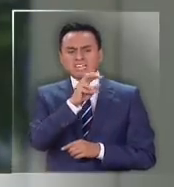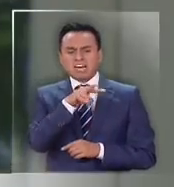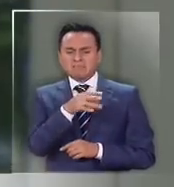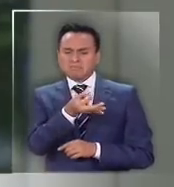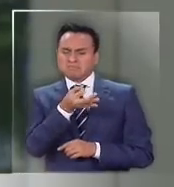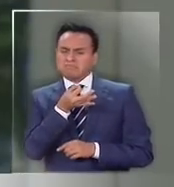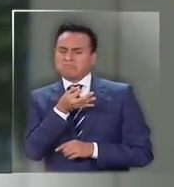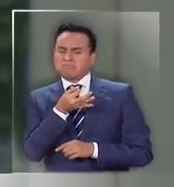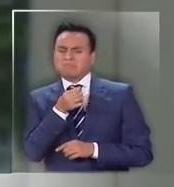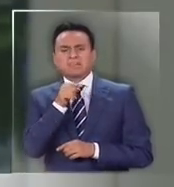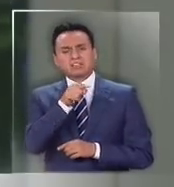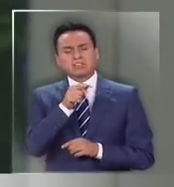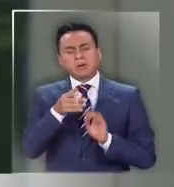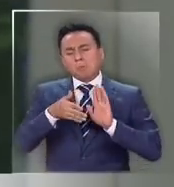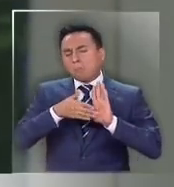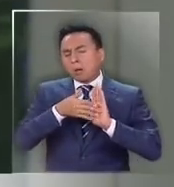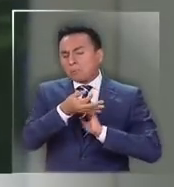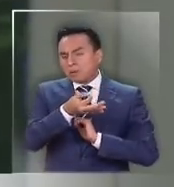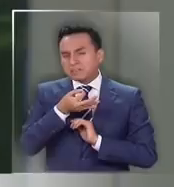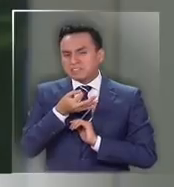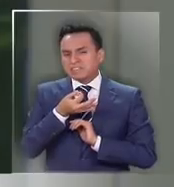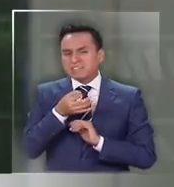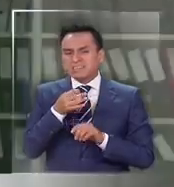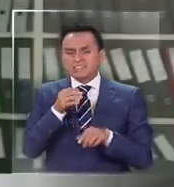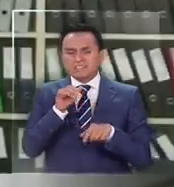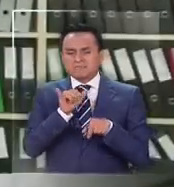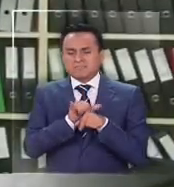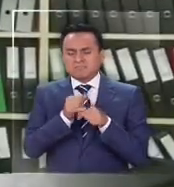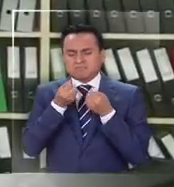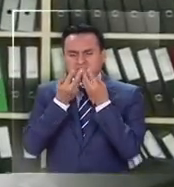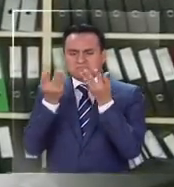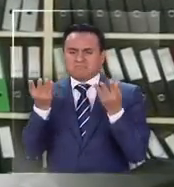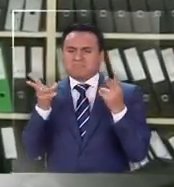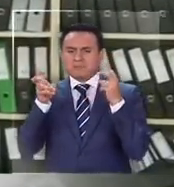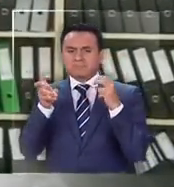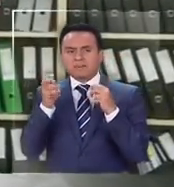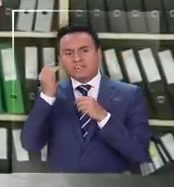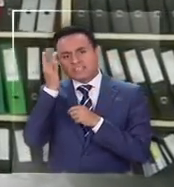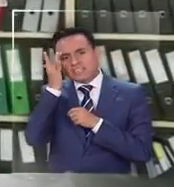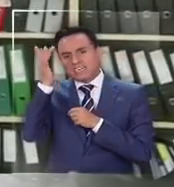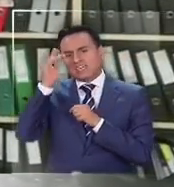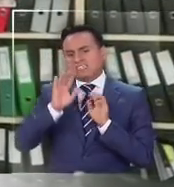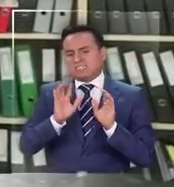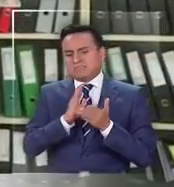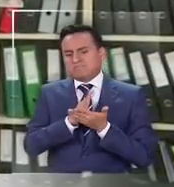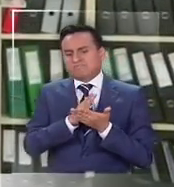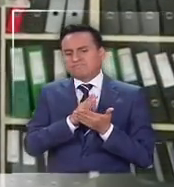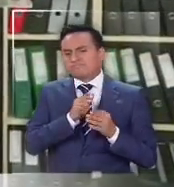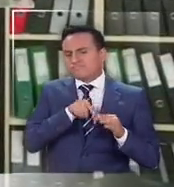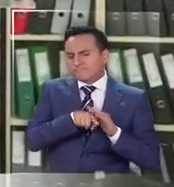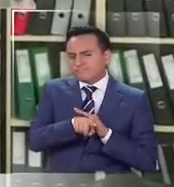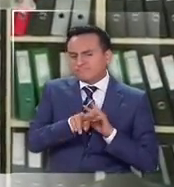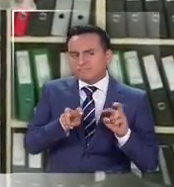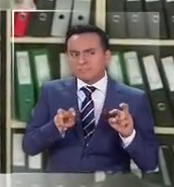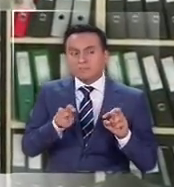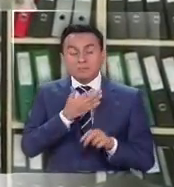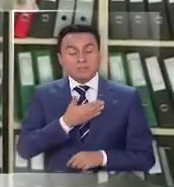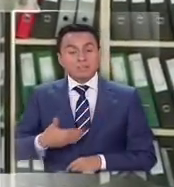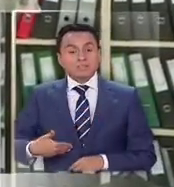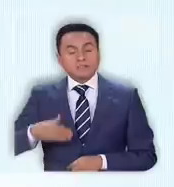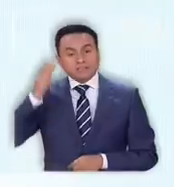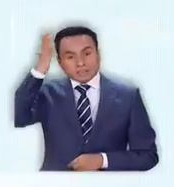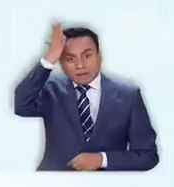y catalogó las pruebas como pseudo revelaciones de inteligencia. Esto mientras el presidente